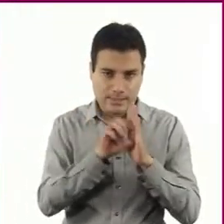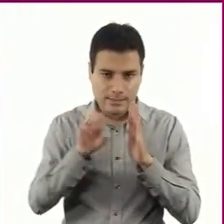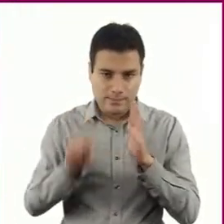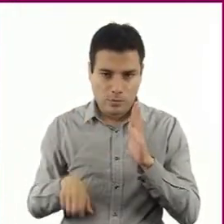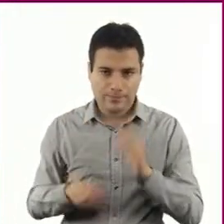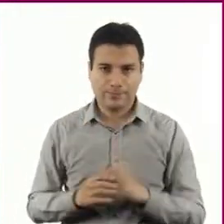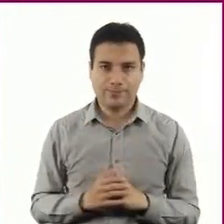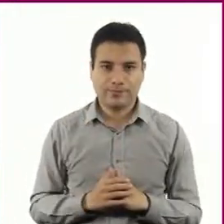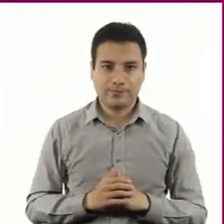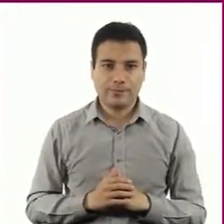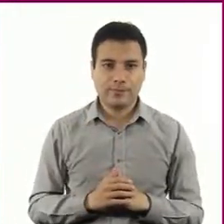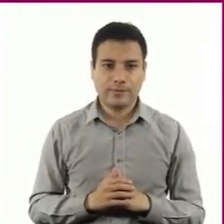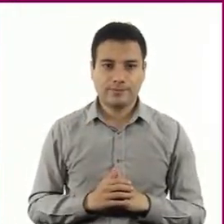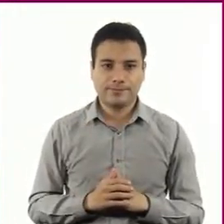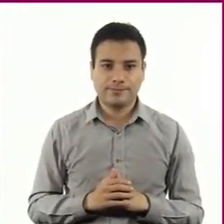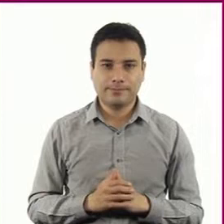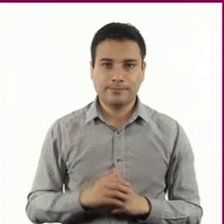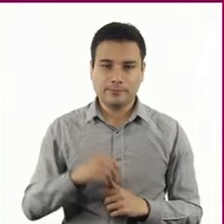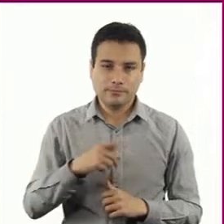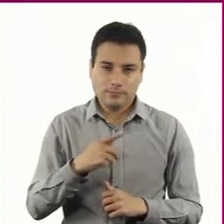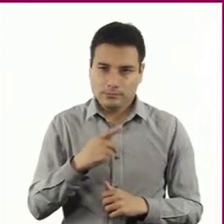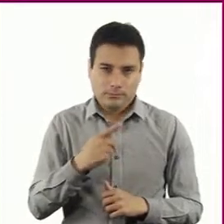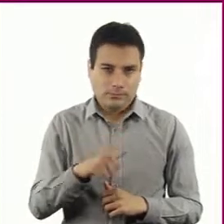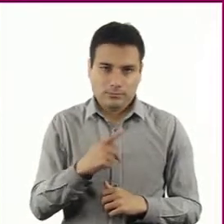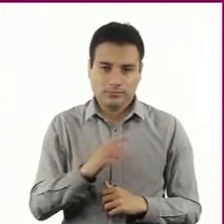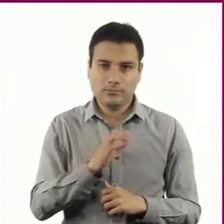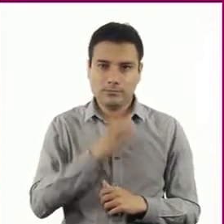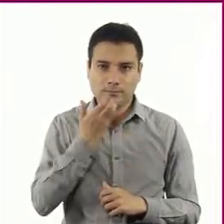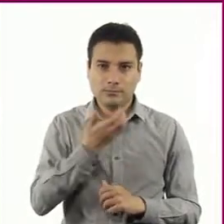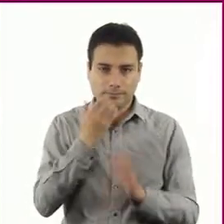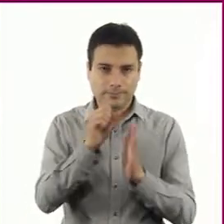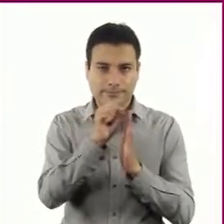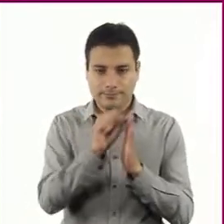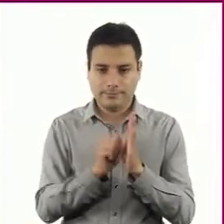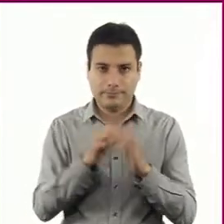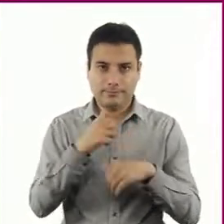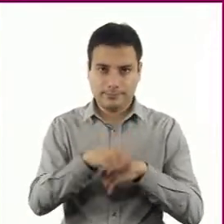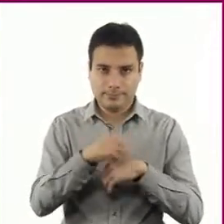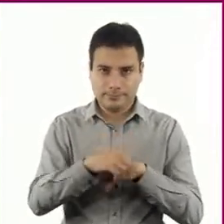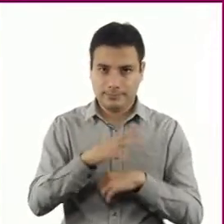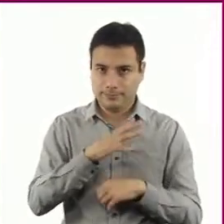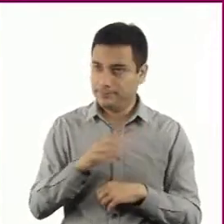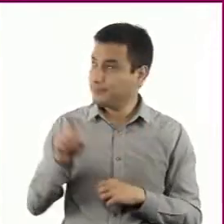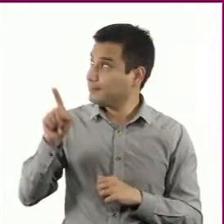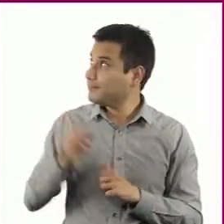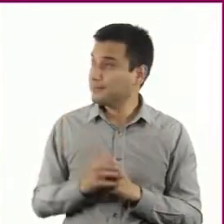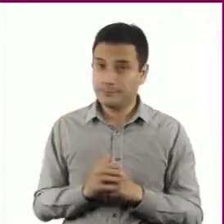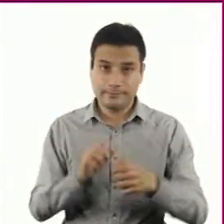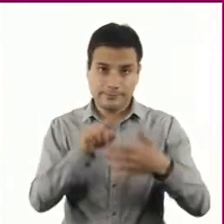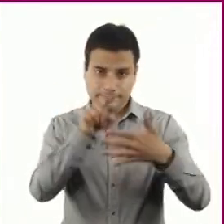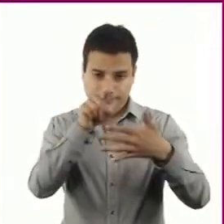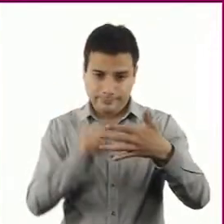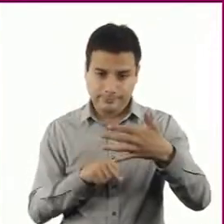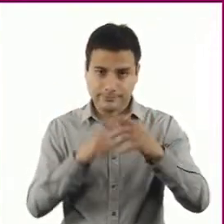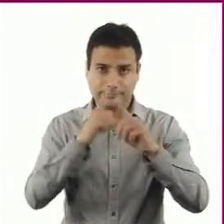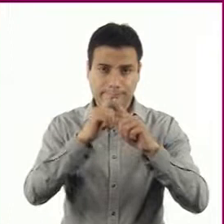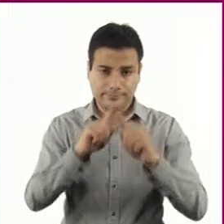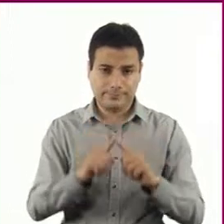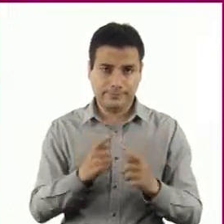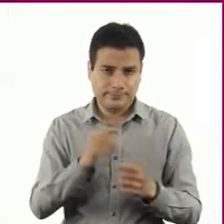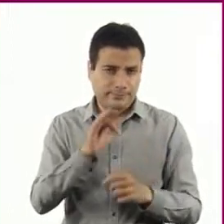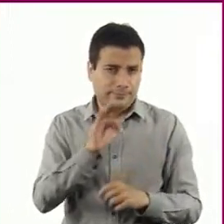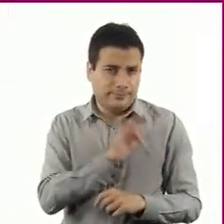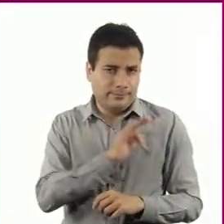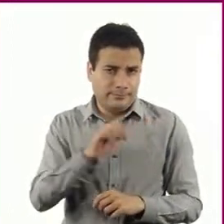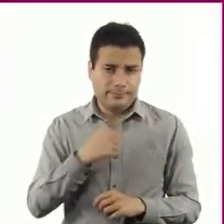Estas cifras son la base de nuestro sistema de numeración actual y con ellas podemos expresar cualquier número, no importa qué tan grande